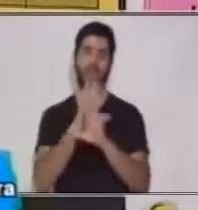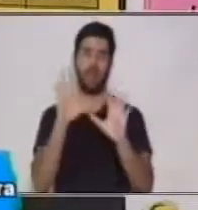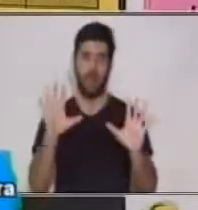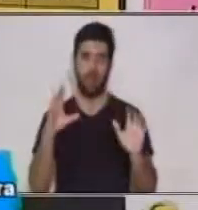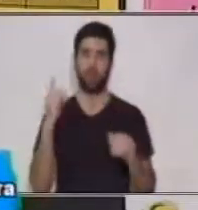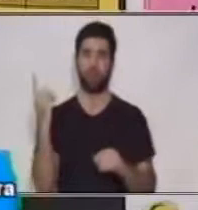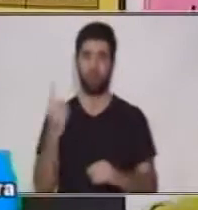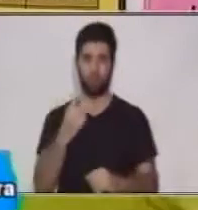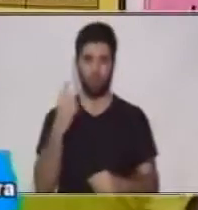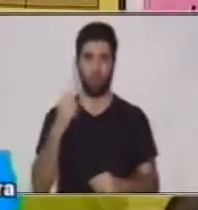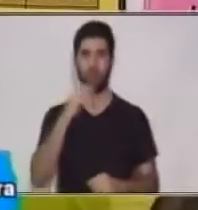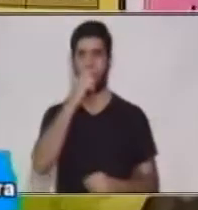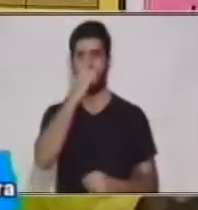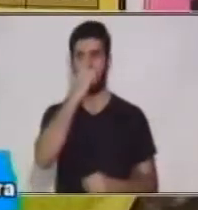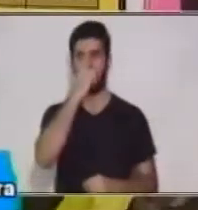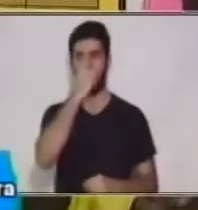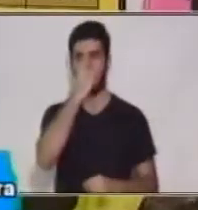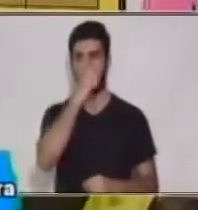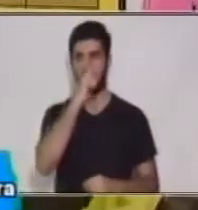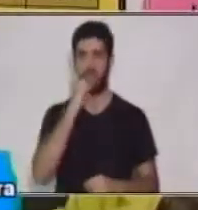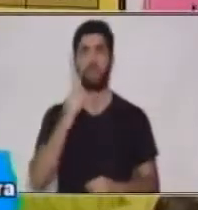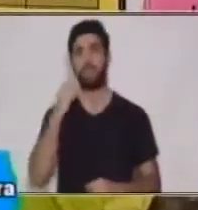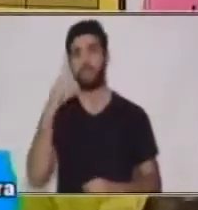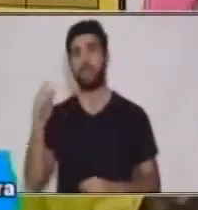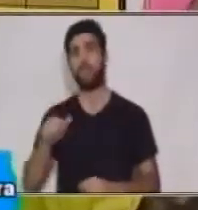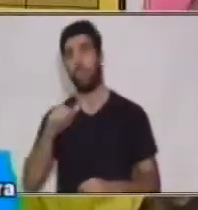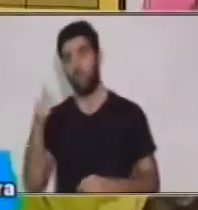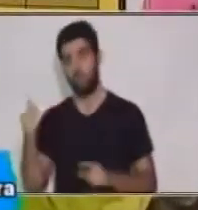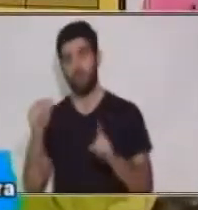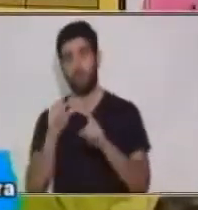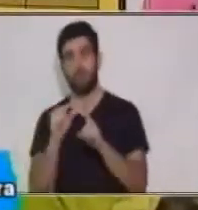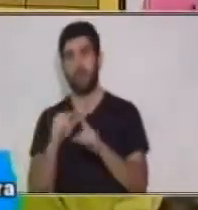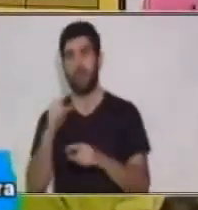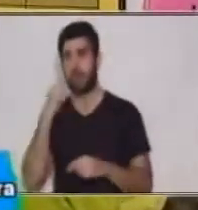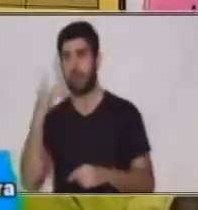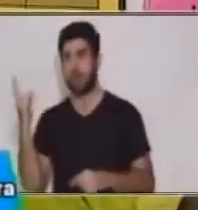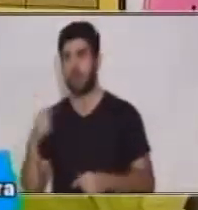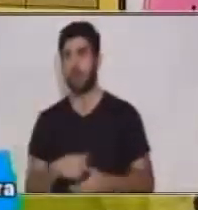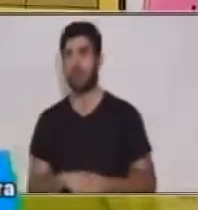una palabra. Veamos con la siguiente palabra.